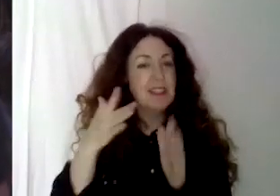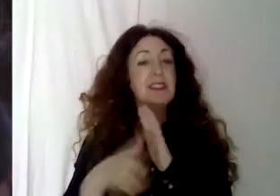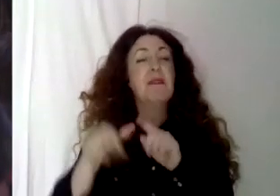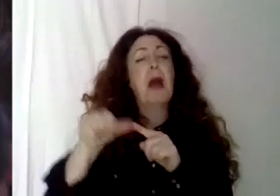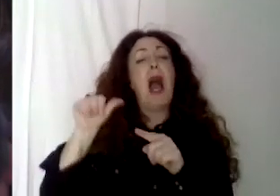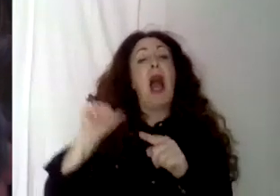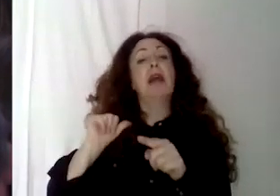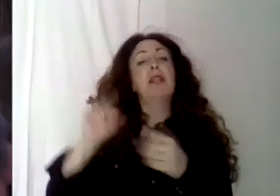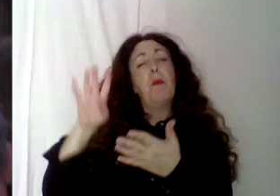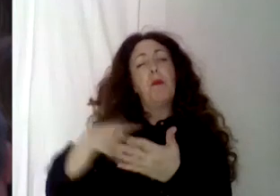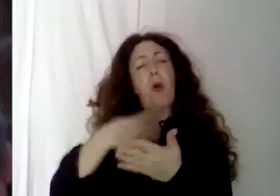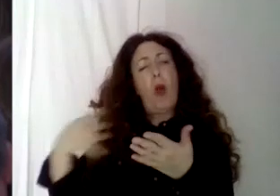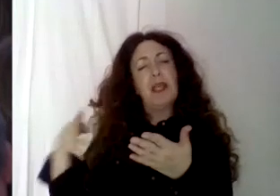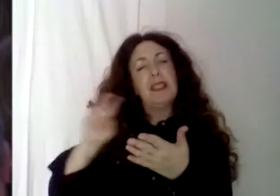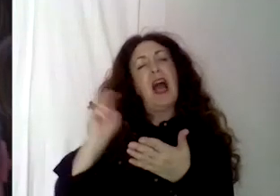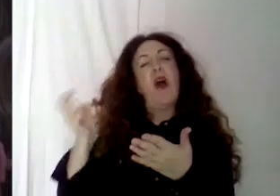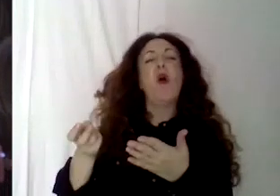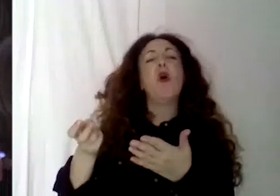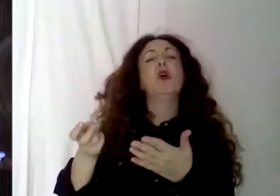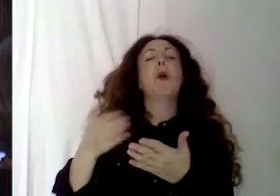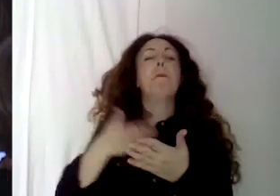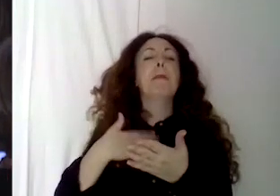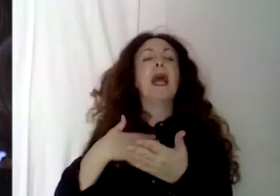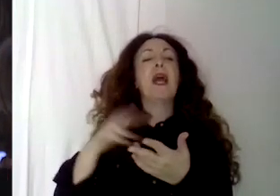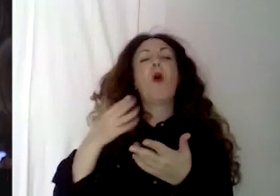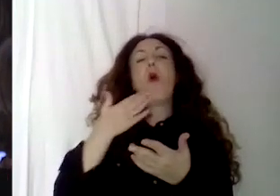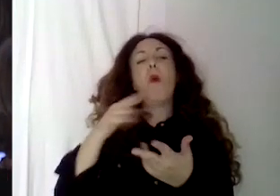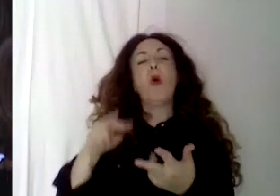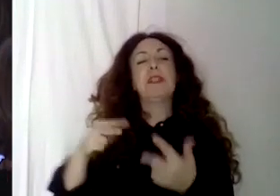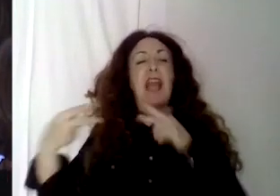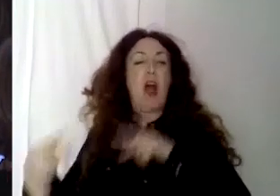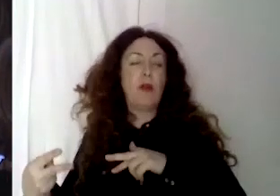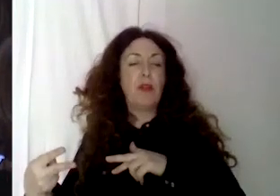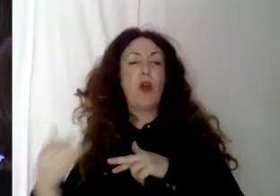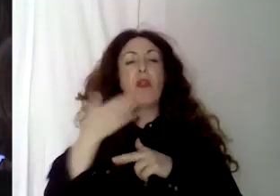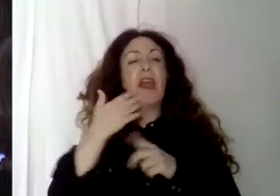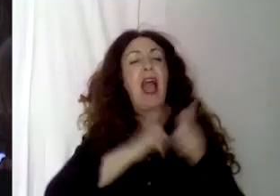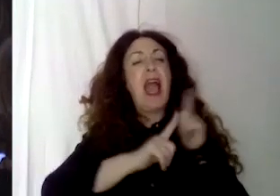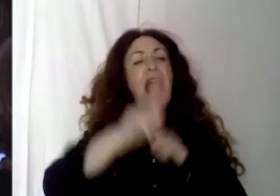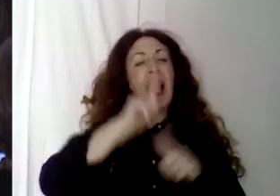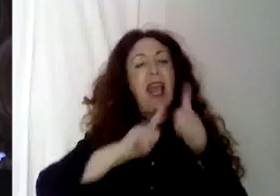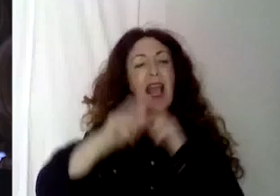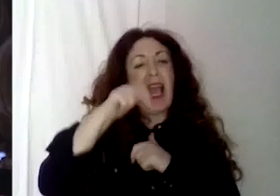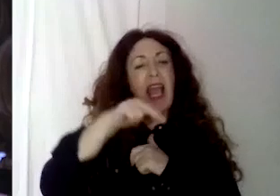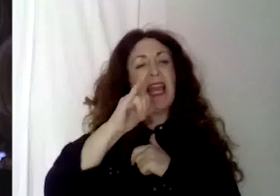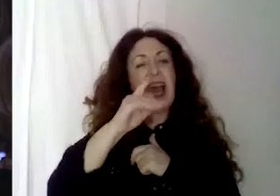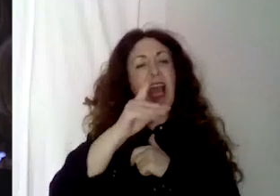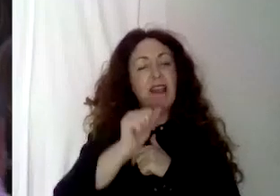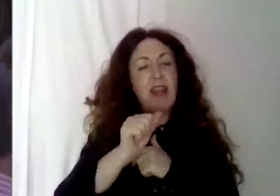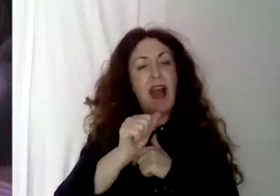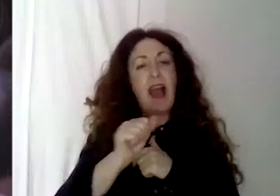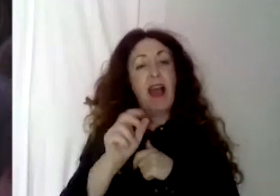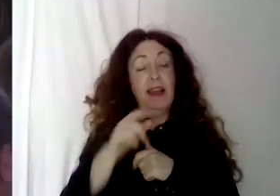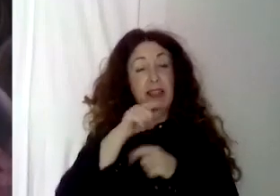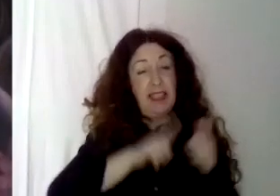no recuerdo, pero lo había sido en una traducción de la Eneida de Virgilio, el primero en aplicarlo como autor en su segunda